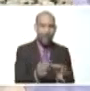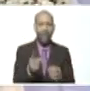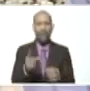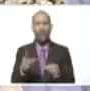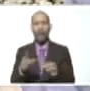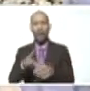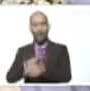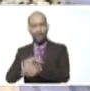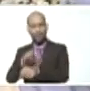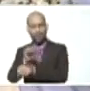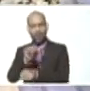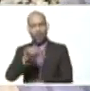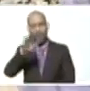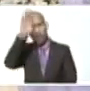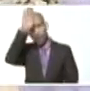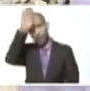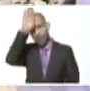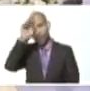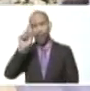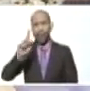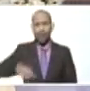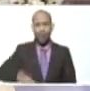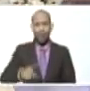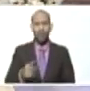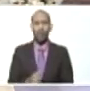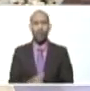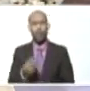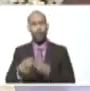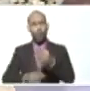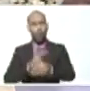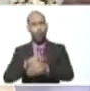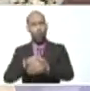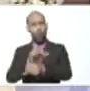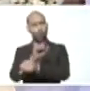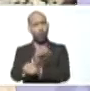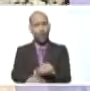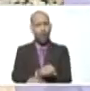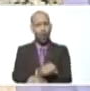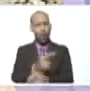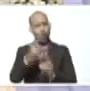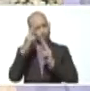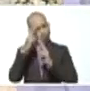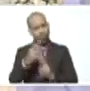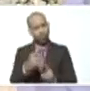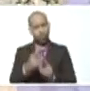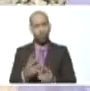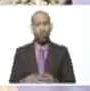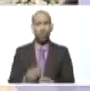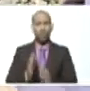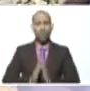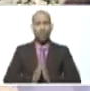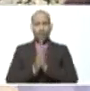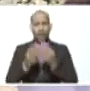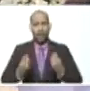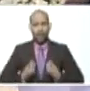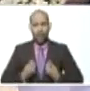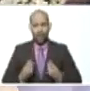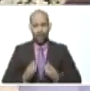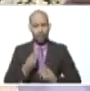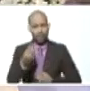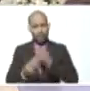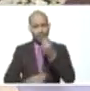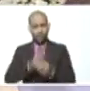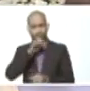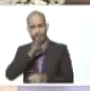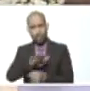y al Papa Francisco por la persona de José Gregorio y el reconocimiento de su vida ejemplar, santa, es comprometernos